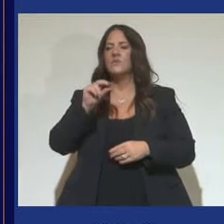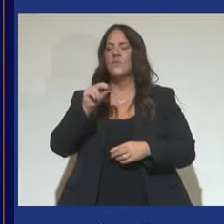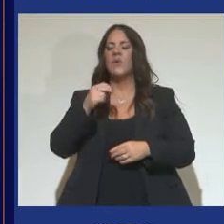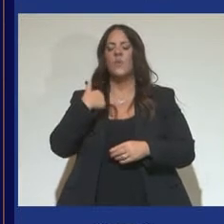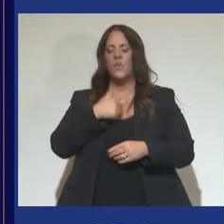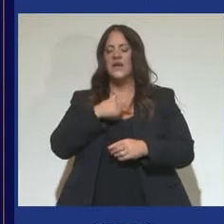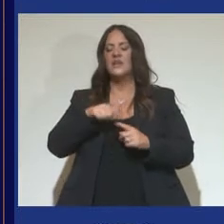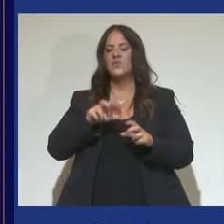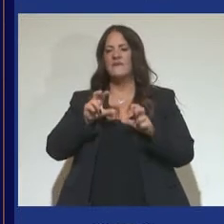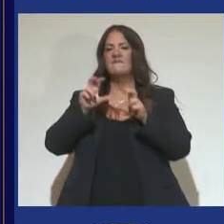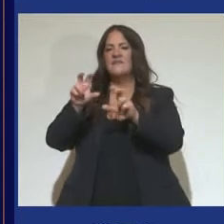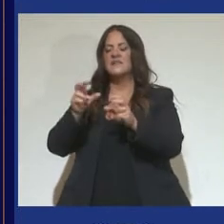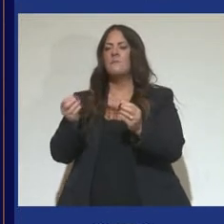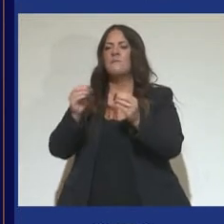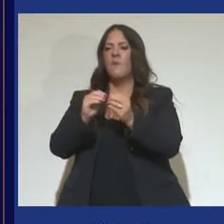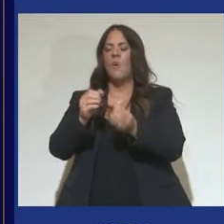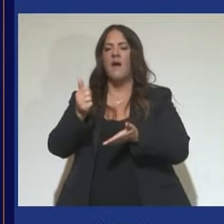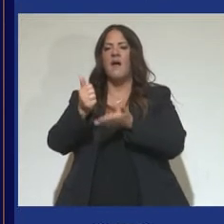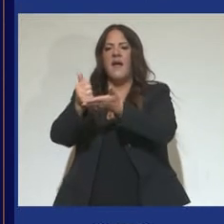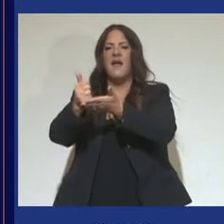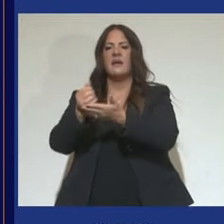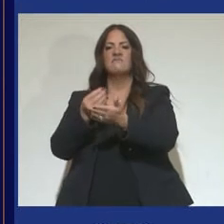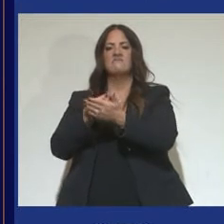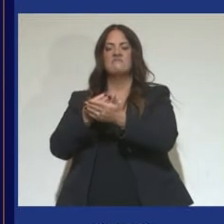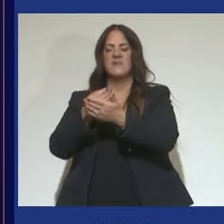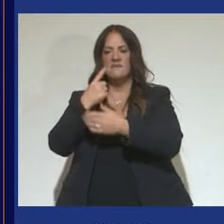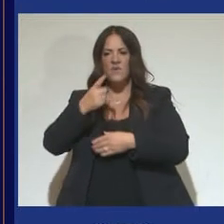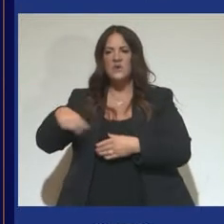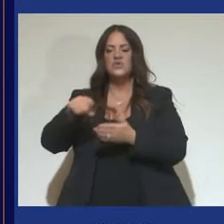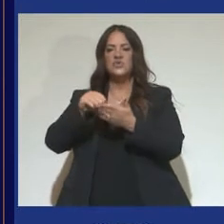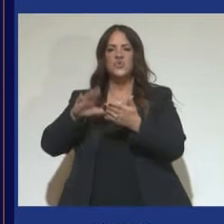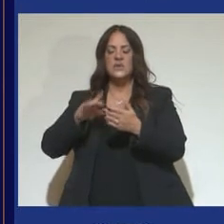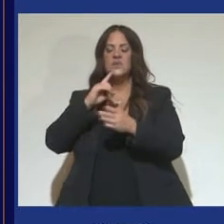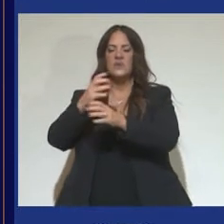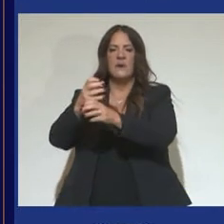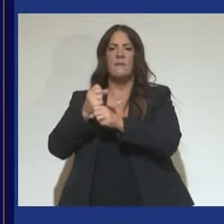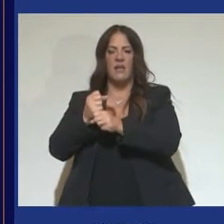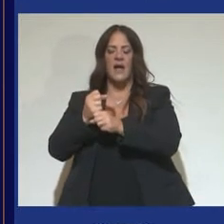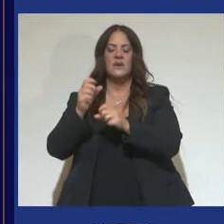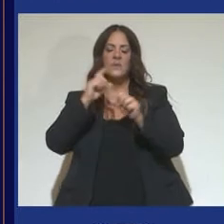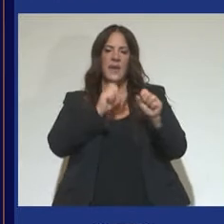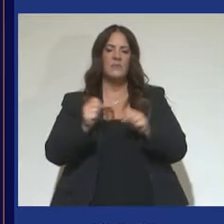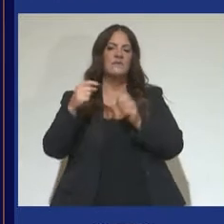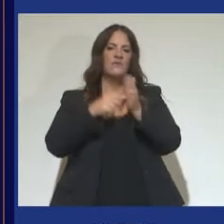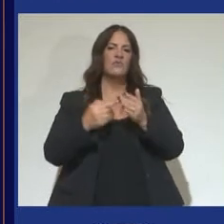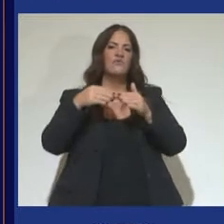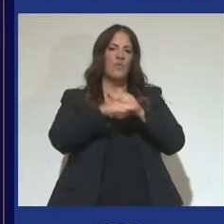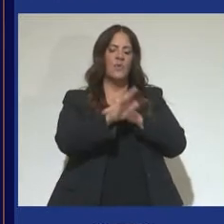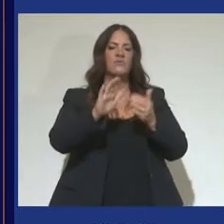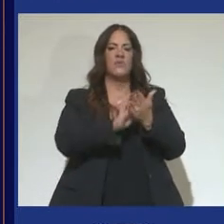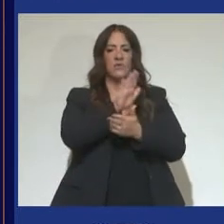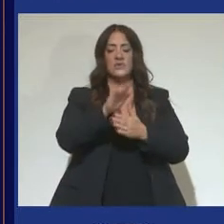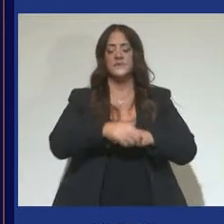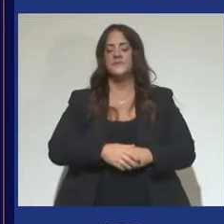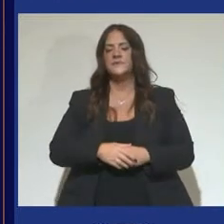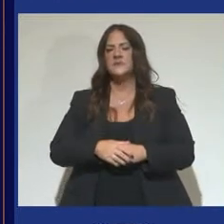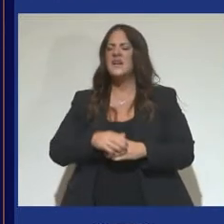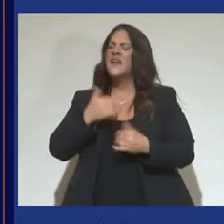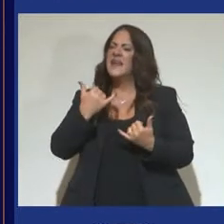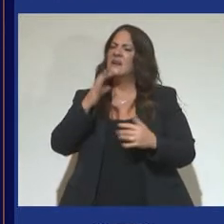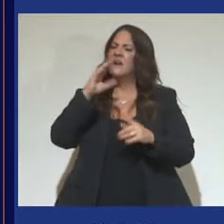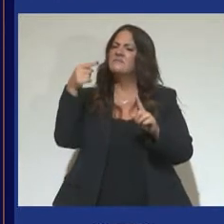en ayuda a los estudiantes de asistencia financiera y eso es lo que propone este presupuesto las